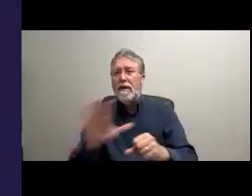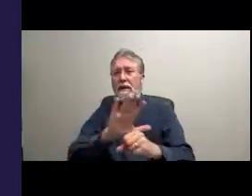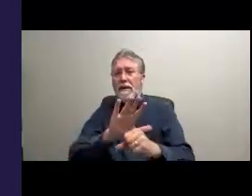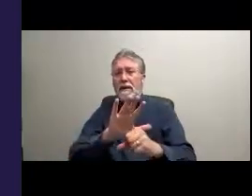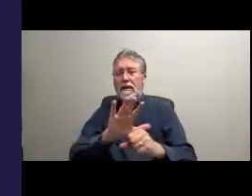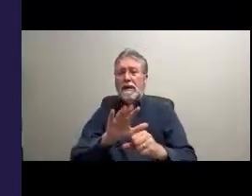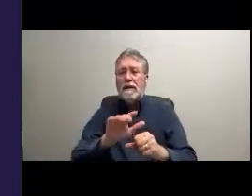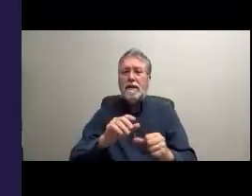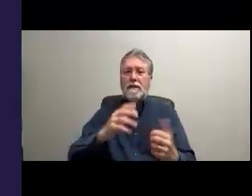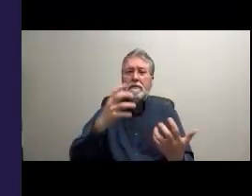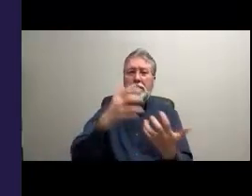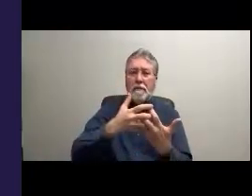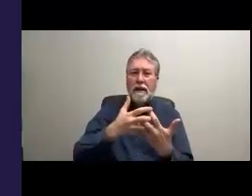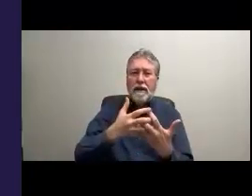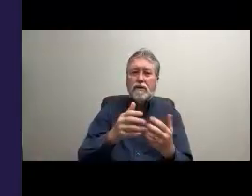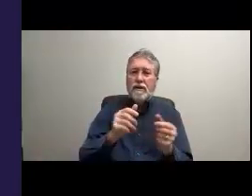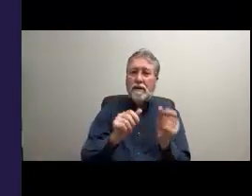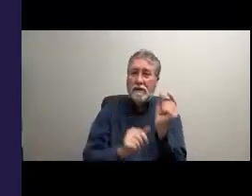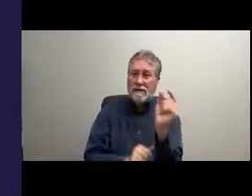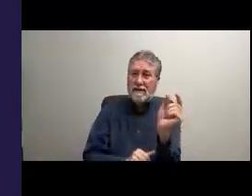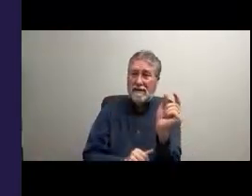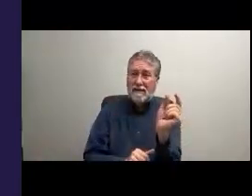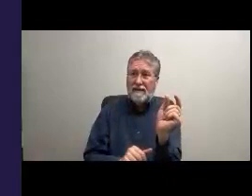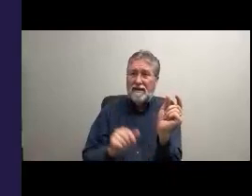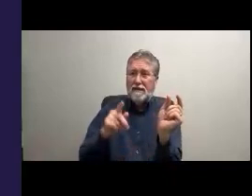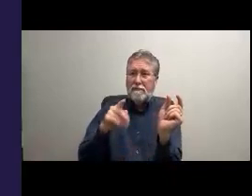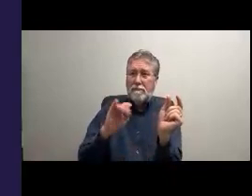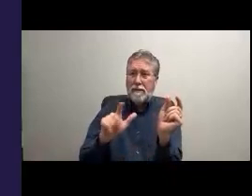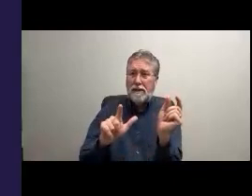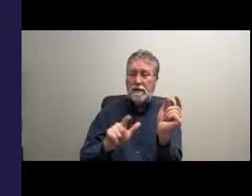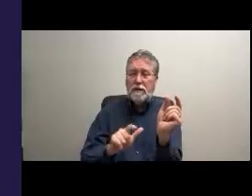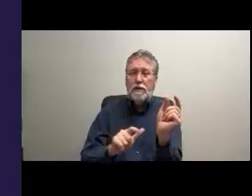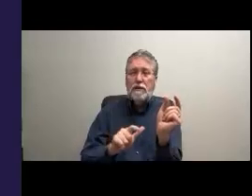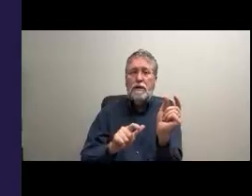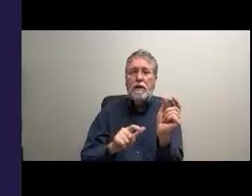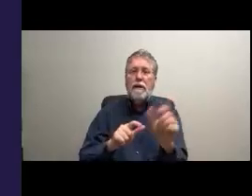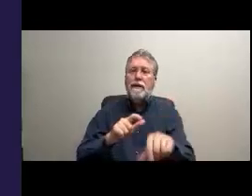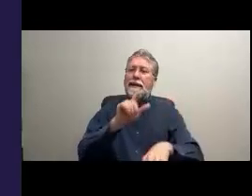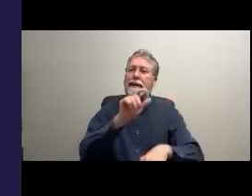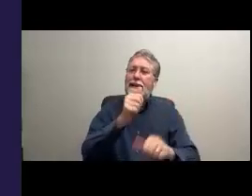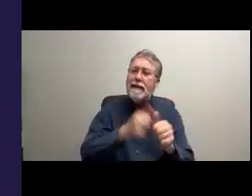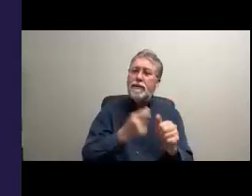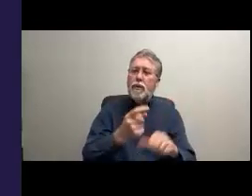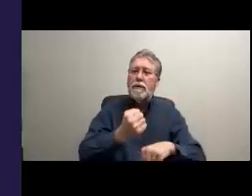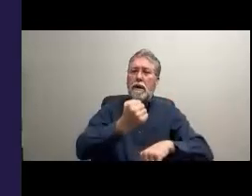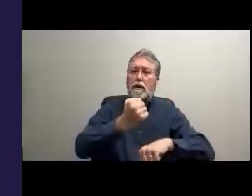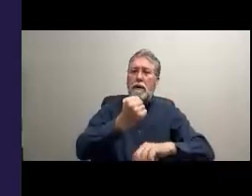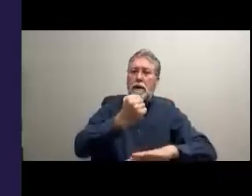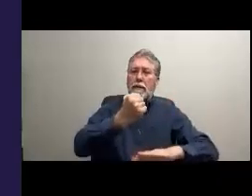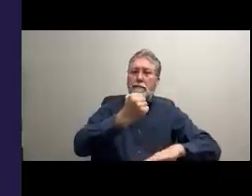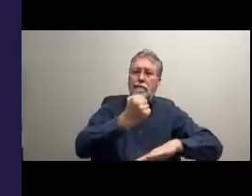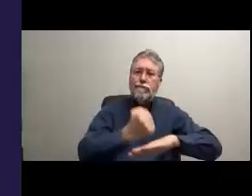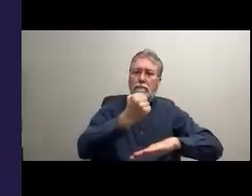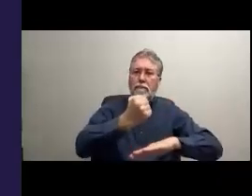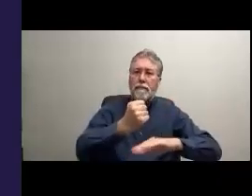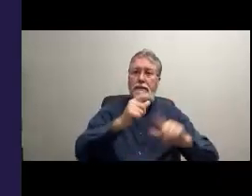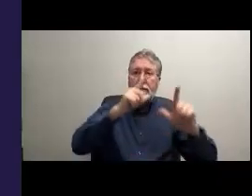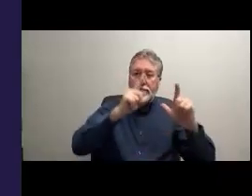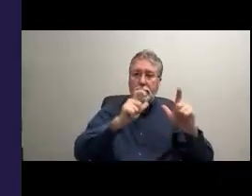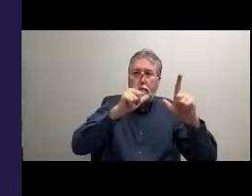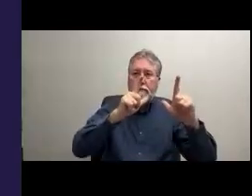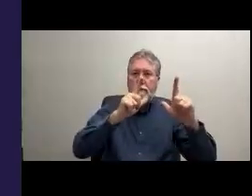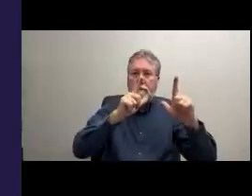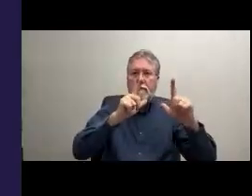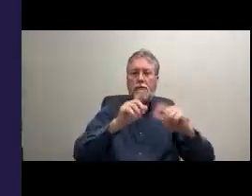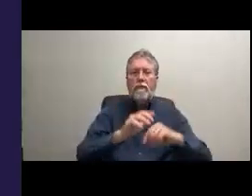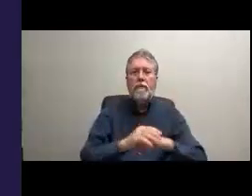píxel BIIRS es más o menos una marca de tiempo para las observaciones, alrededor de la 1:30 de la mañana, pero